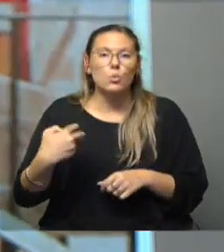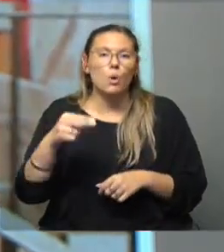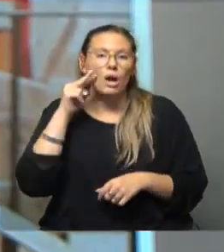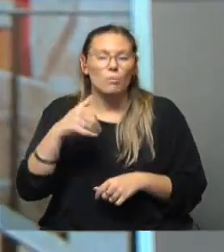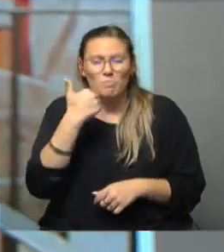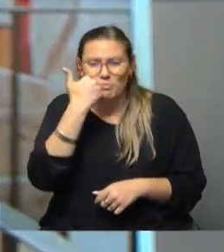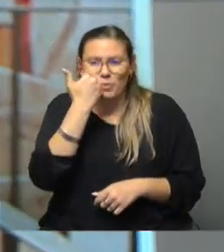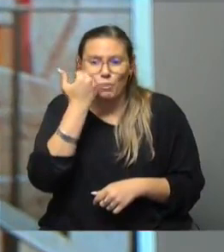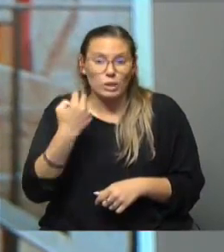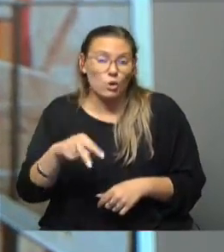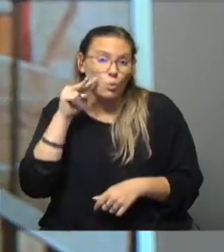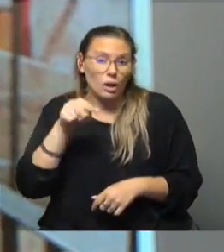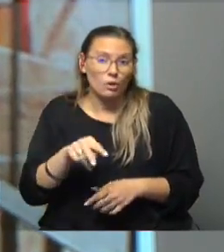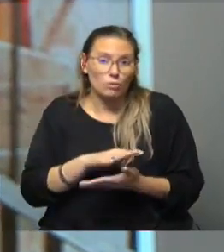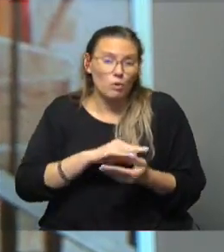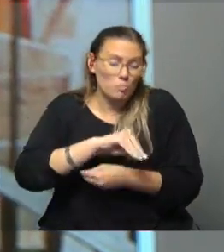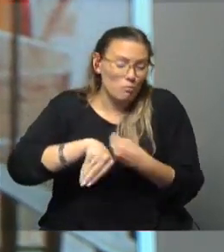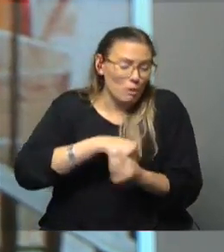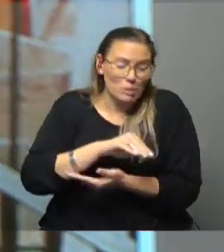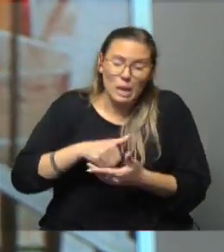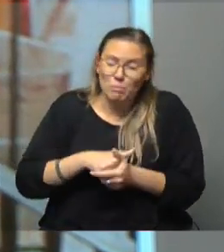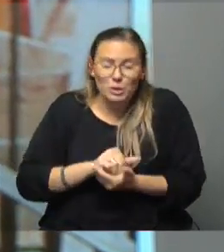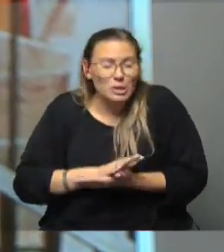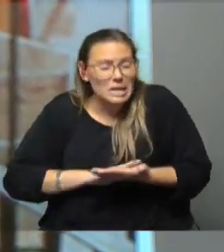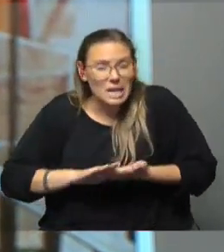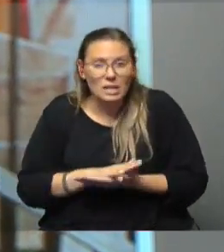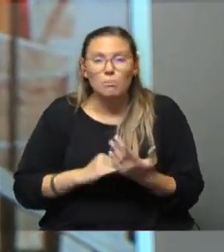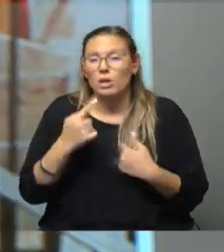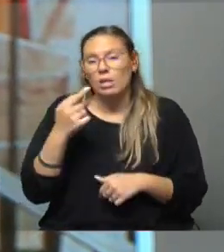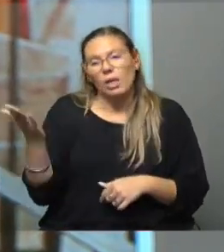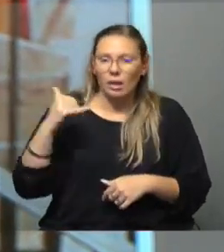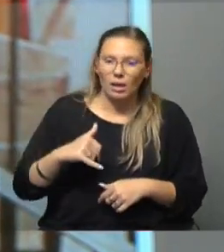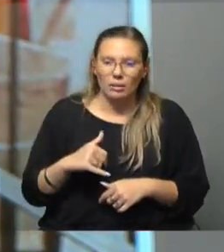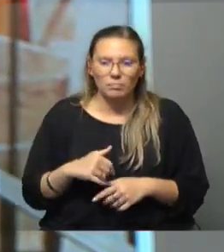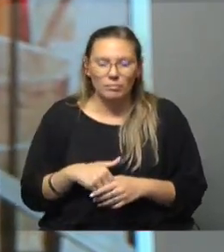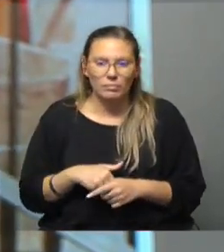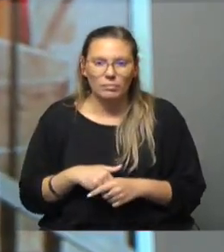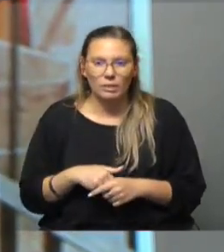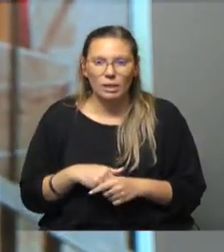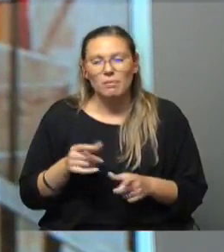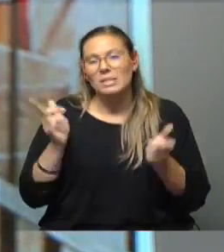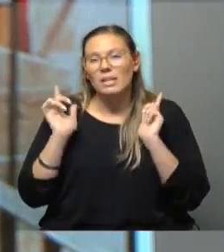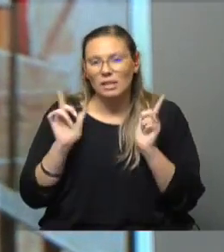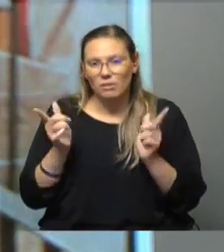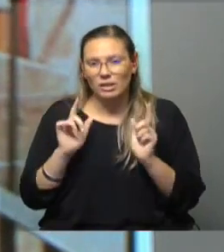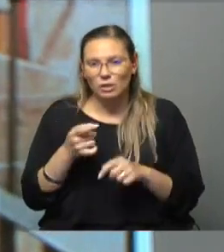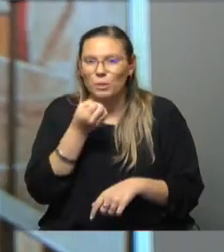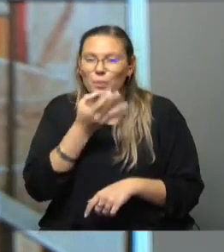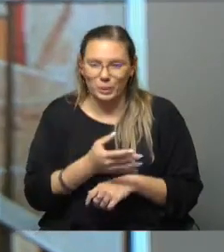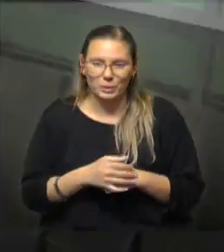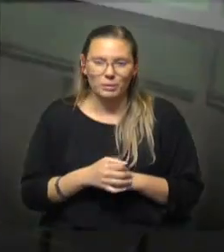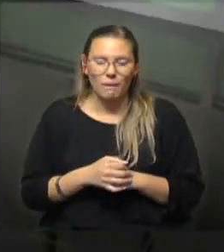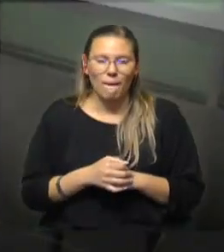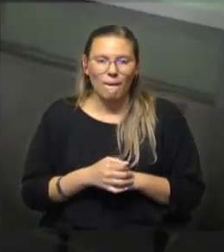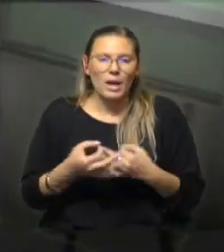pudor, nunca lo vio nadie, ni familia, ni amigo. Pero le dije, bueno, dale, vení y va a ser divertido. Va a ser un condimento seguramente. Es